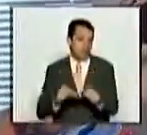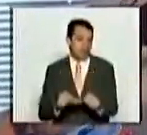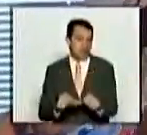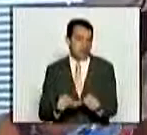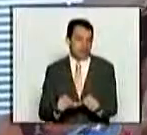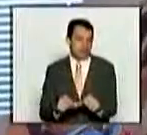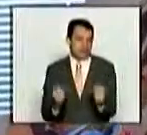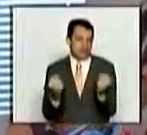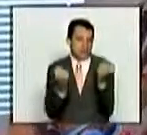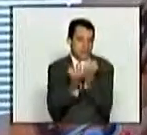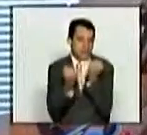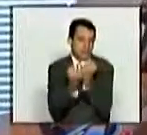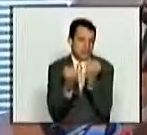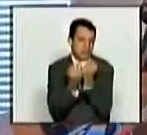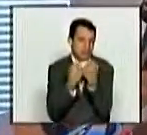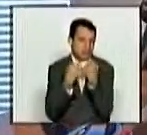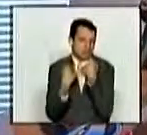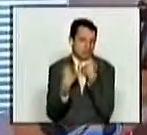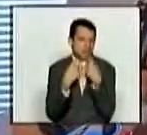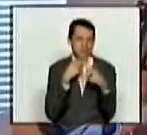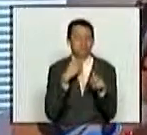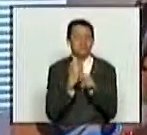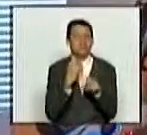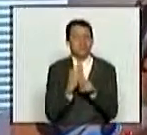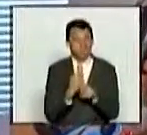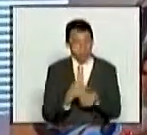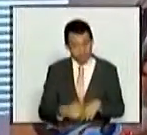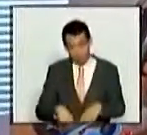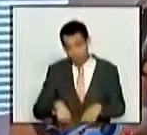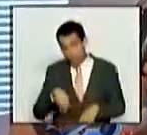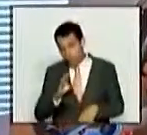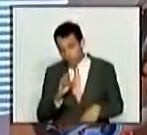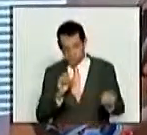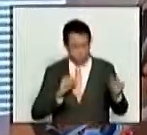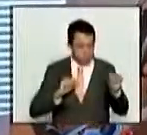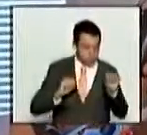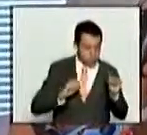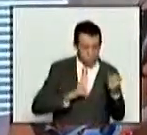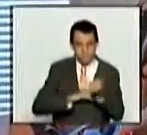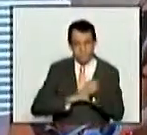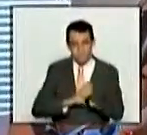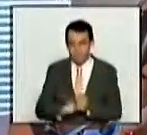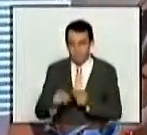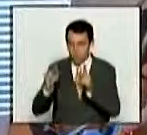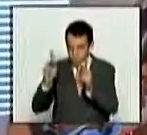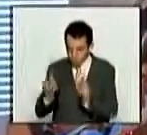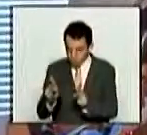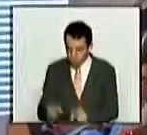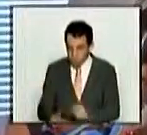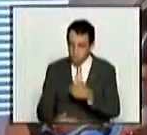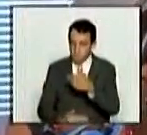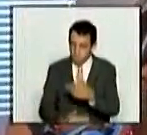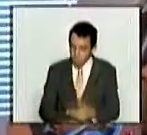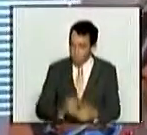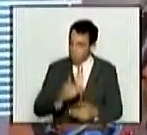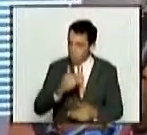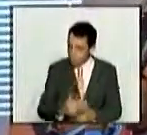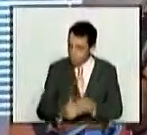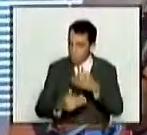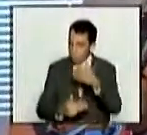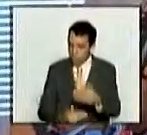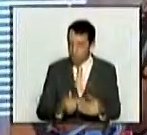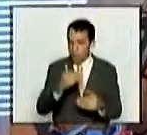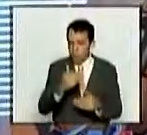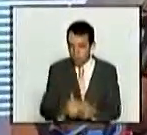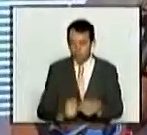de contraer para evitar el dolor. Pero si nosotros empezamos a hacer que este paciente lentamente vaya haciendo su ejercicio, él le va a